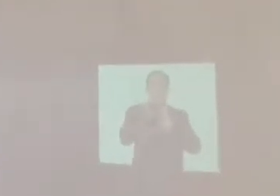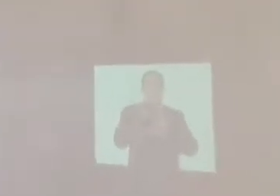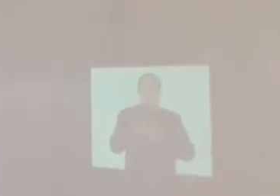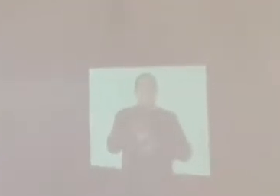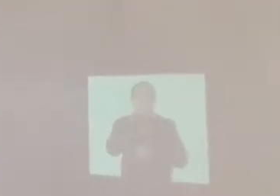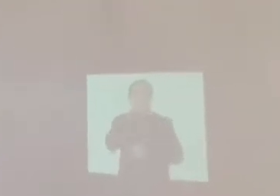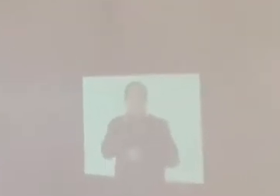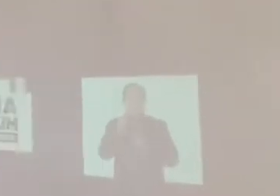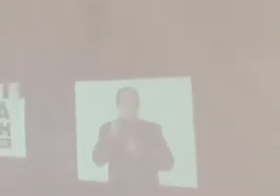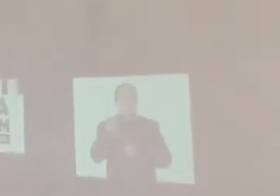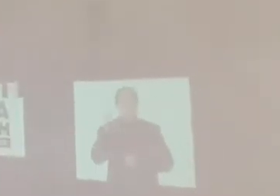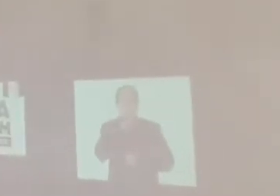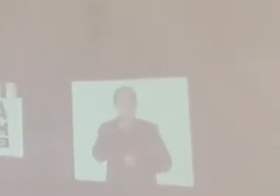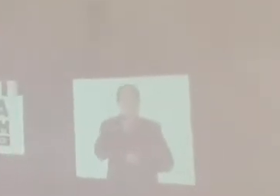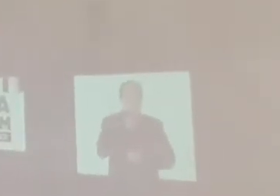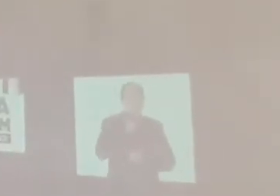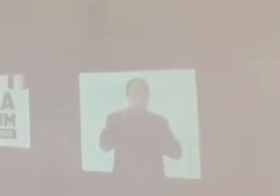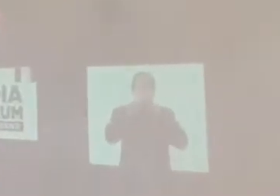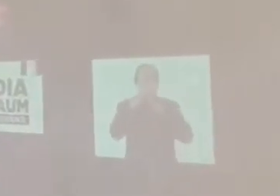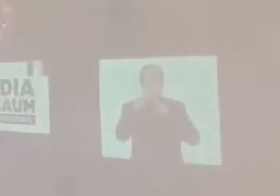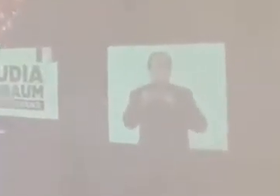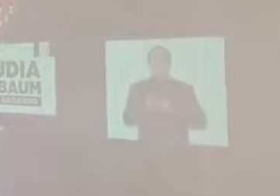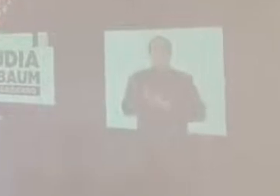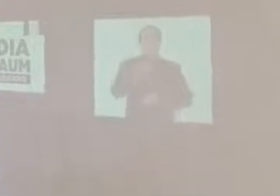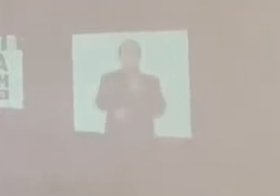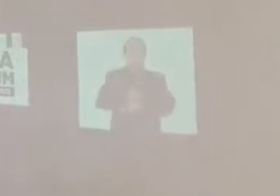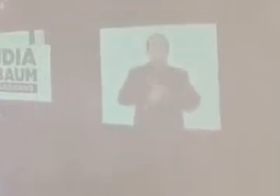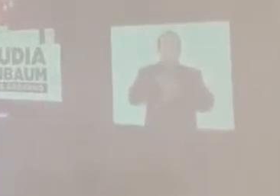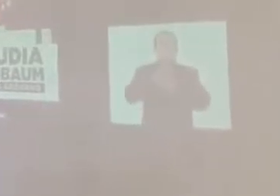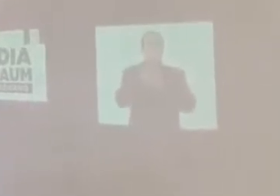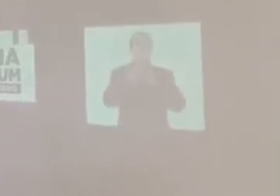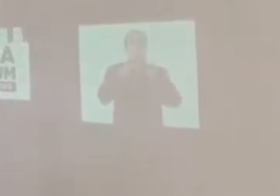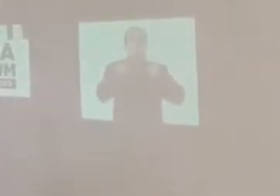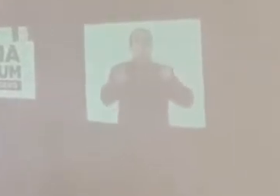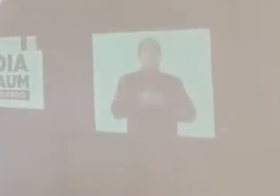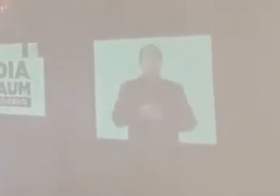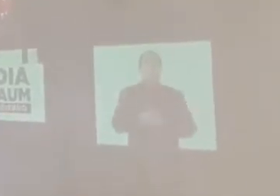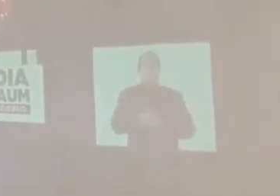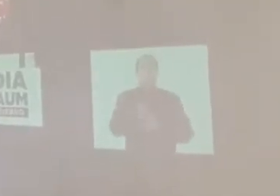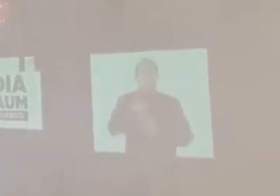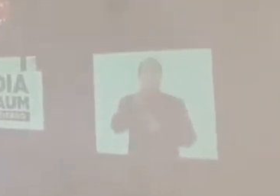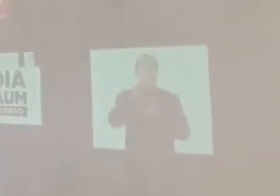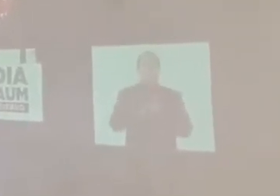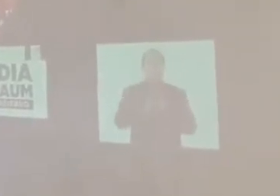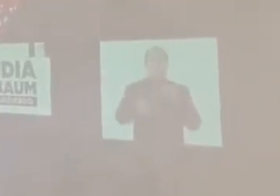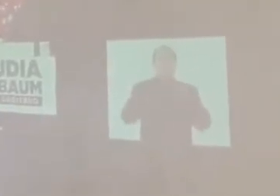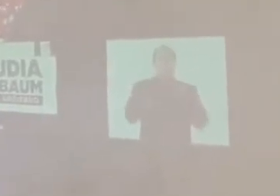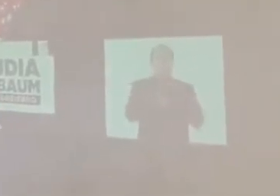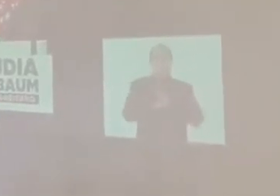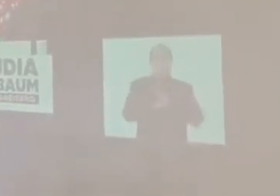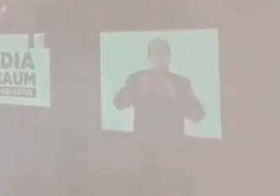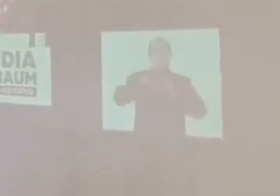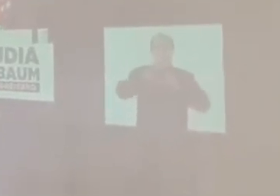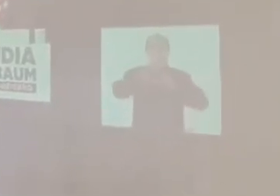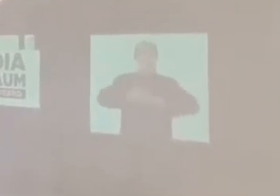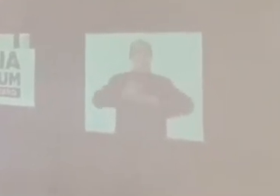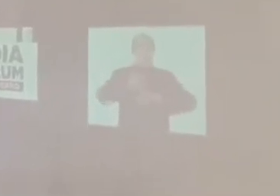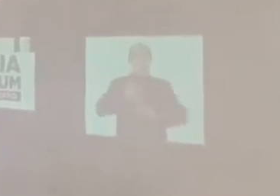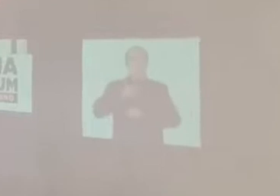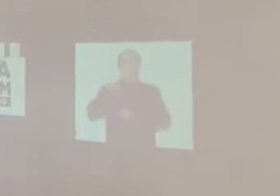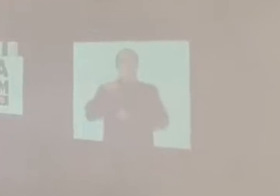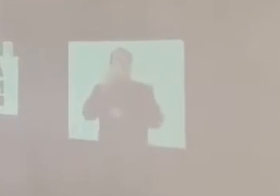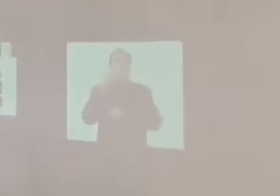forma transparente. Con el Programa Ambiental y de Cambio Climático hemos sembrado más de 34 millones de